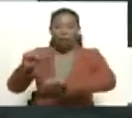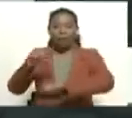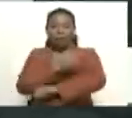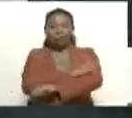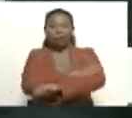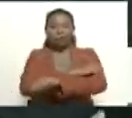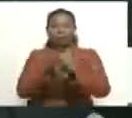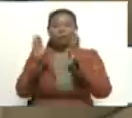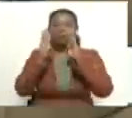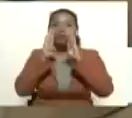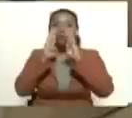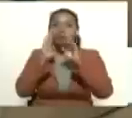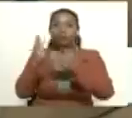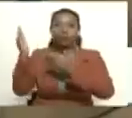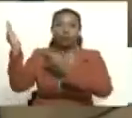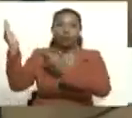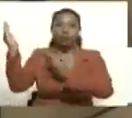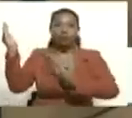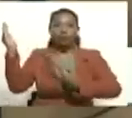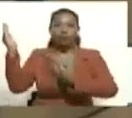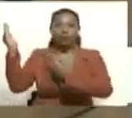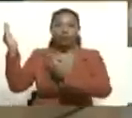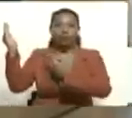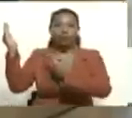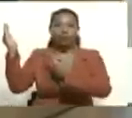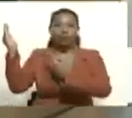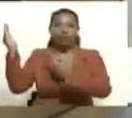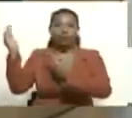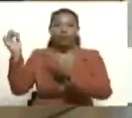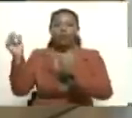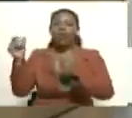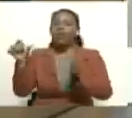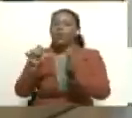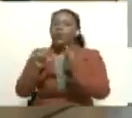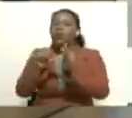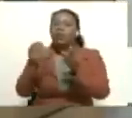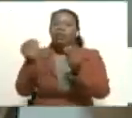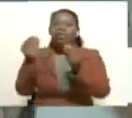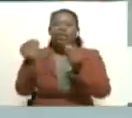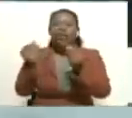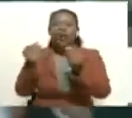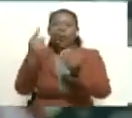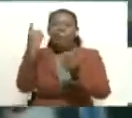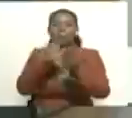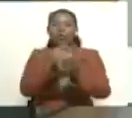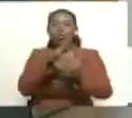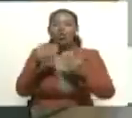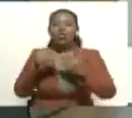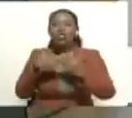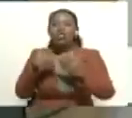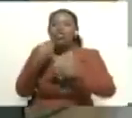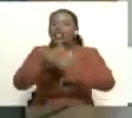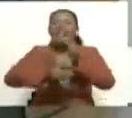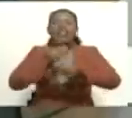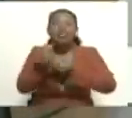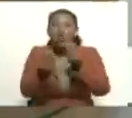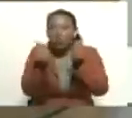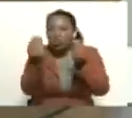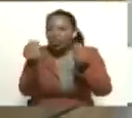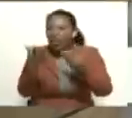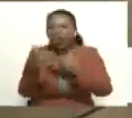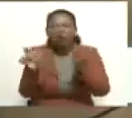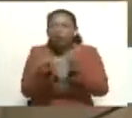parte. La confesión hace la prueba. ¿Dónde están esos 1.200 millones de dólares? ¿Para qué fueron utilizados? ¿En qué